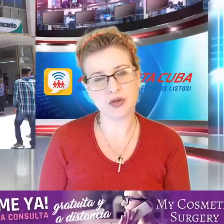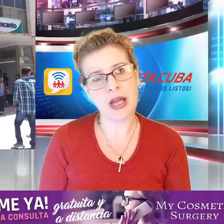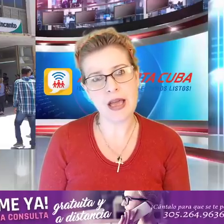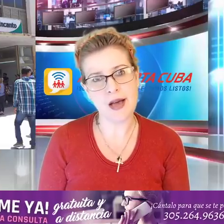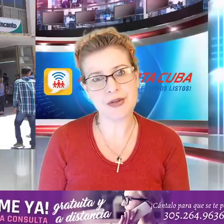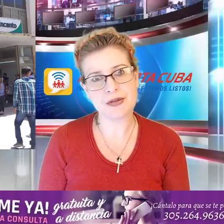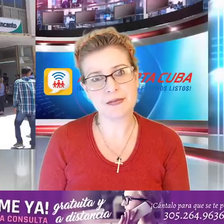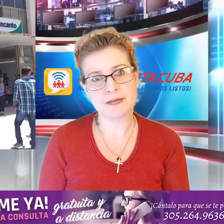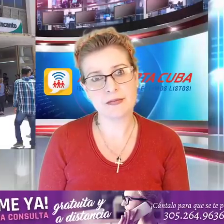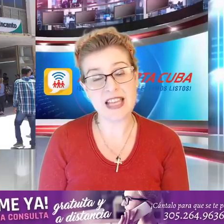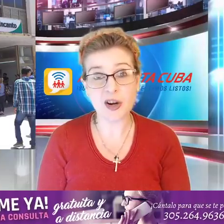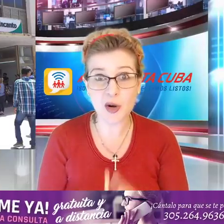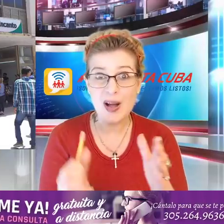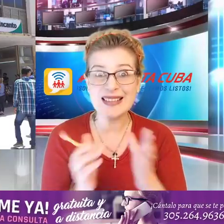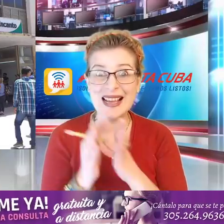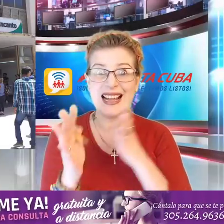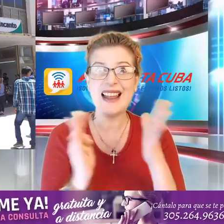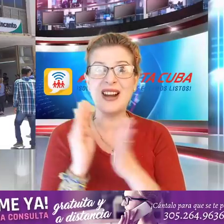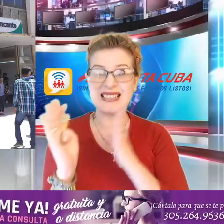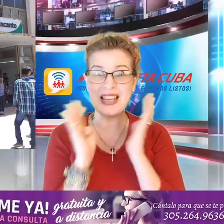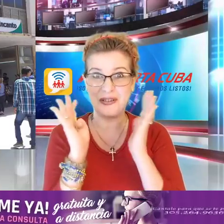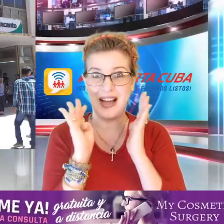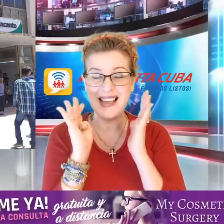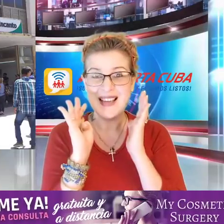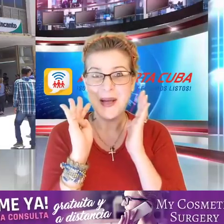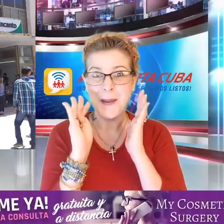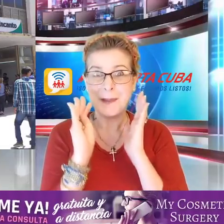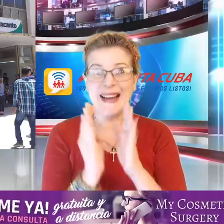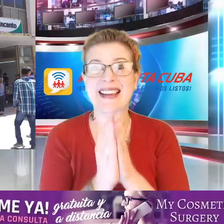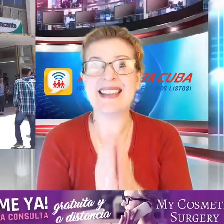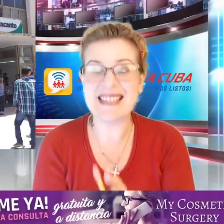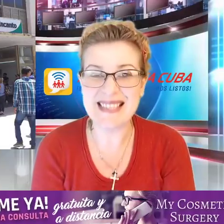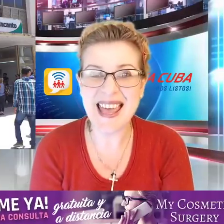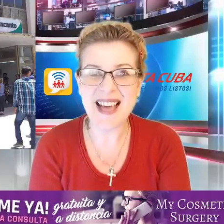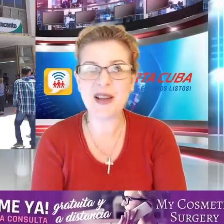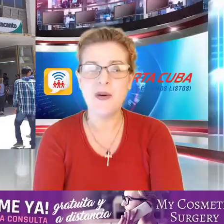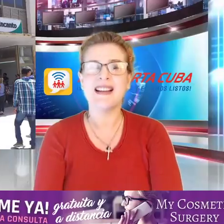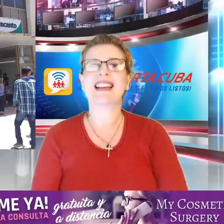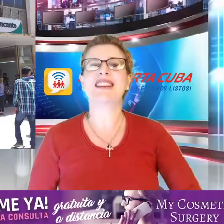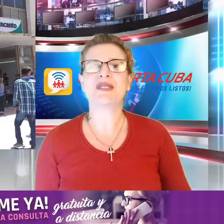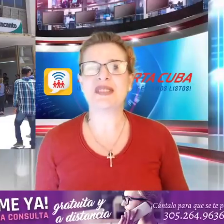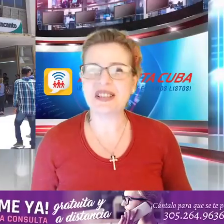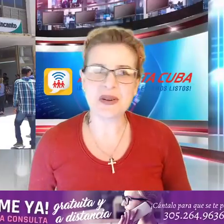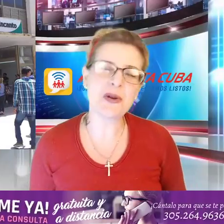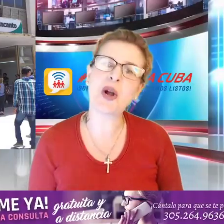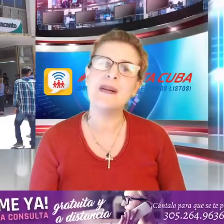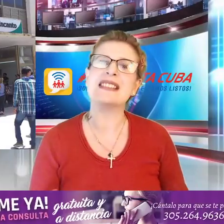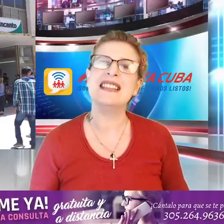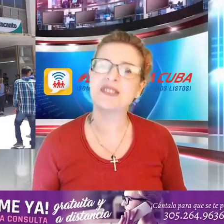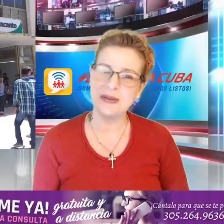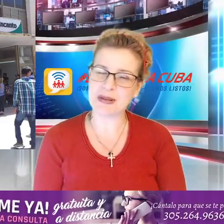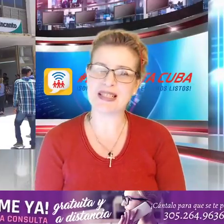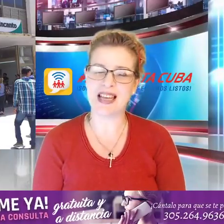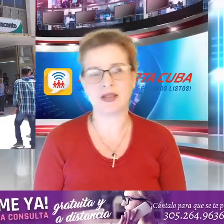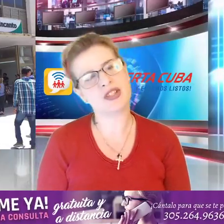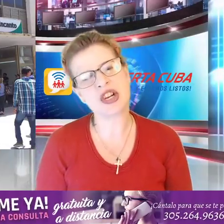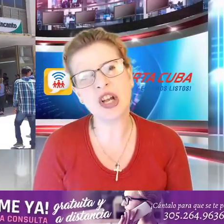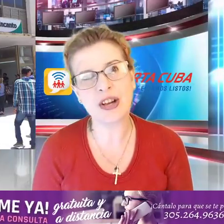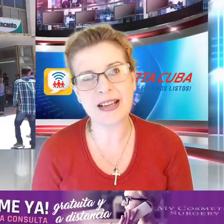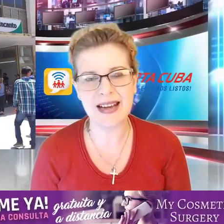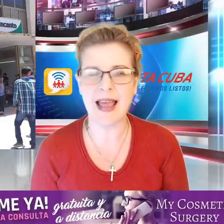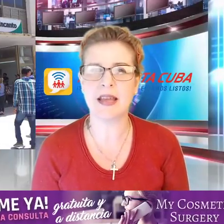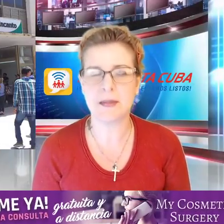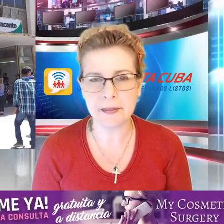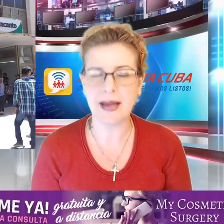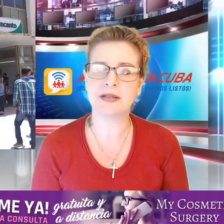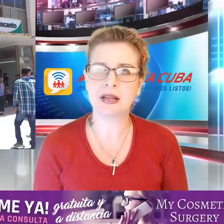cifra de contagiados. Y en Cuba están arreglando la cifra para que sea igual que en Estados Unidos, 1,5%. Eso no se